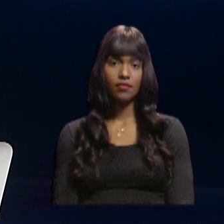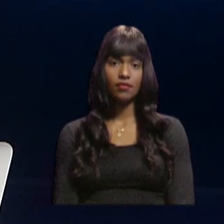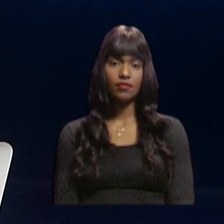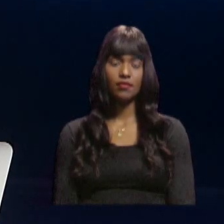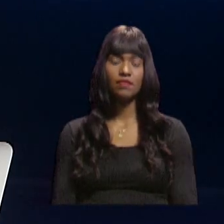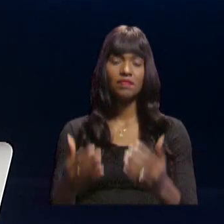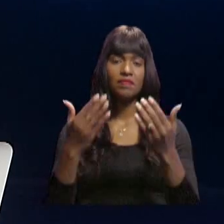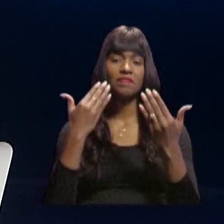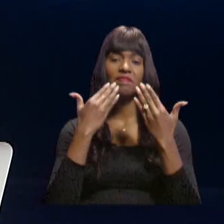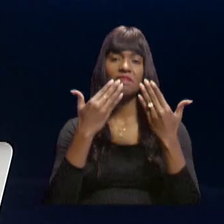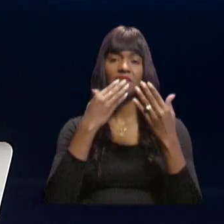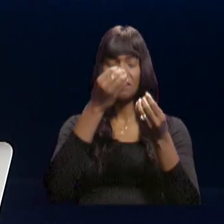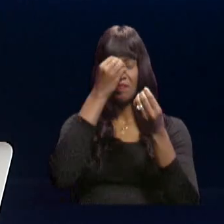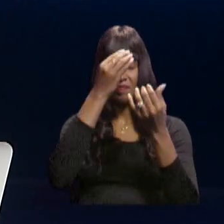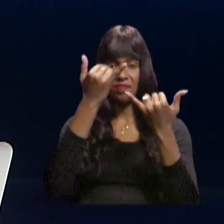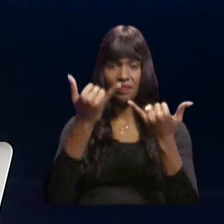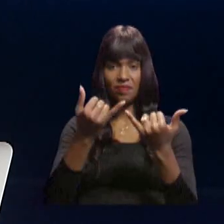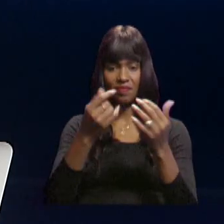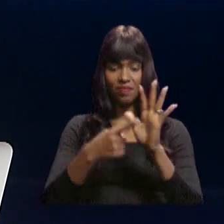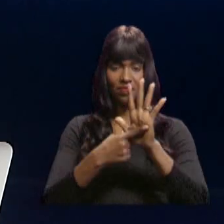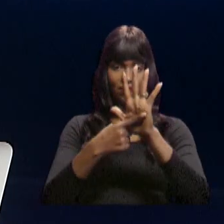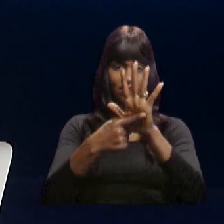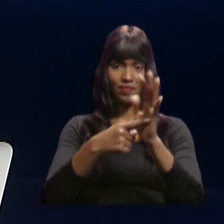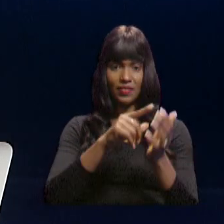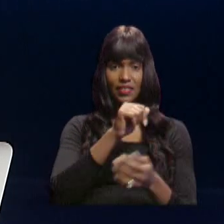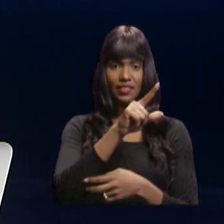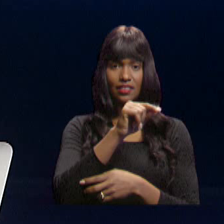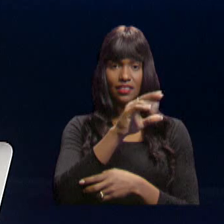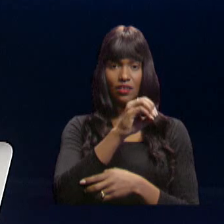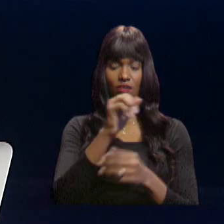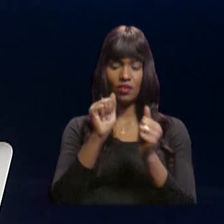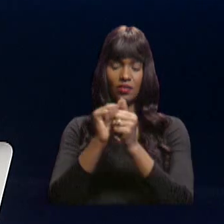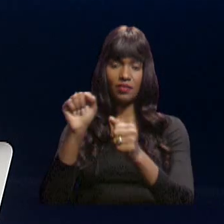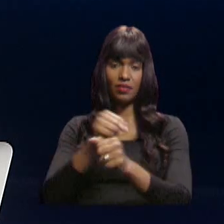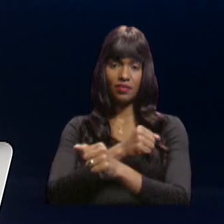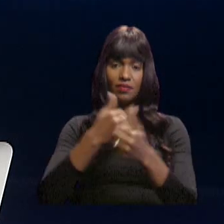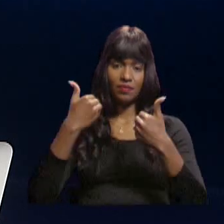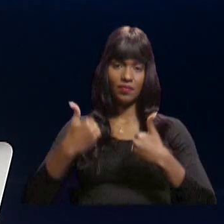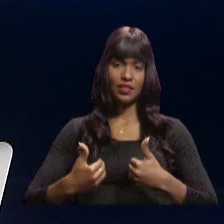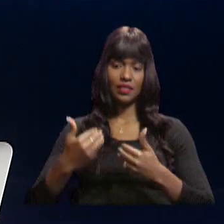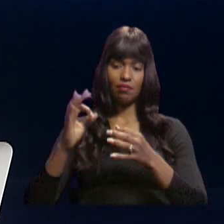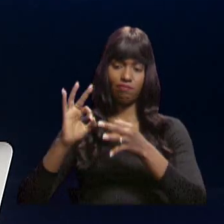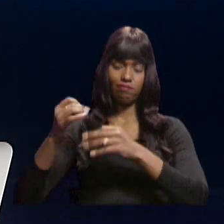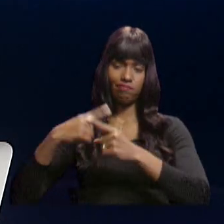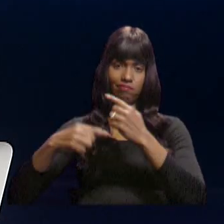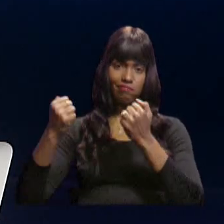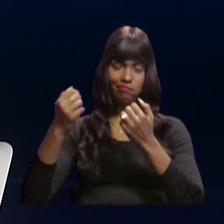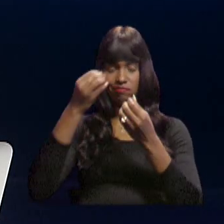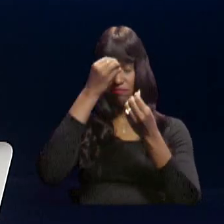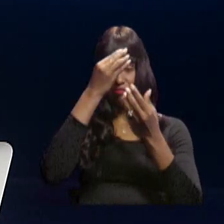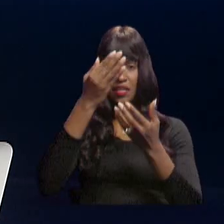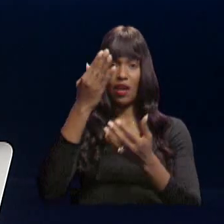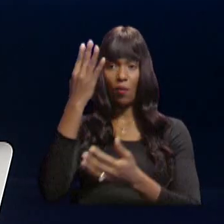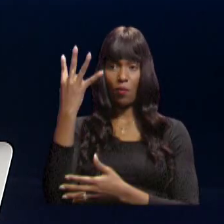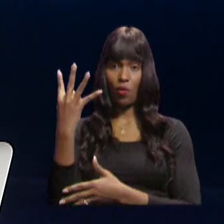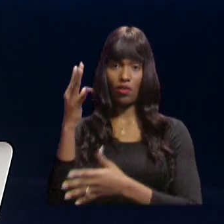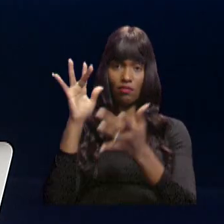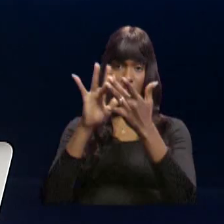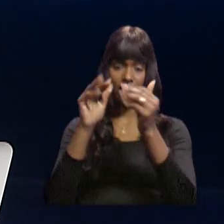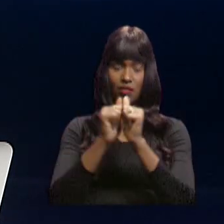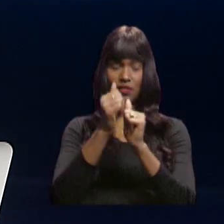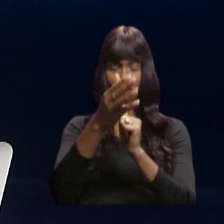Para todos, un gusto saludarles a esta hora. Soy Alex Santiago, junto a mí Zuleima García, con la gestualización del lenguaje de señas, y es que el 4 conecta con